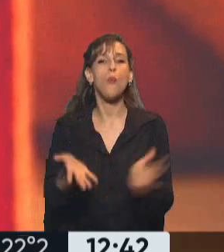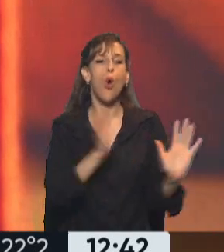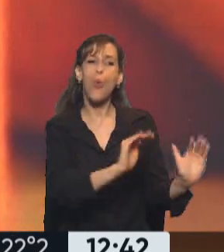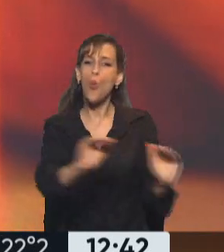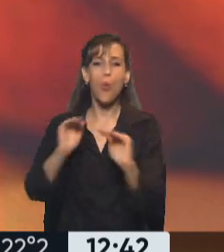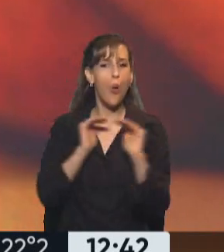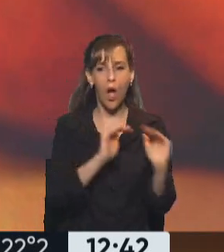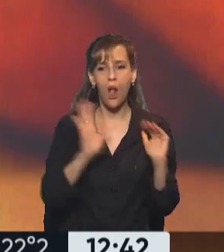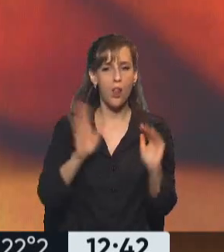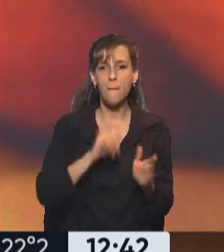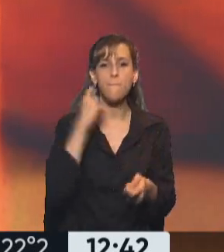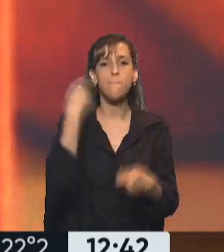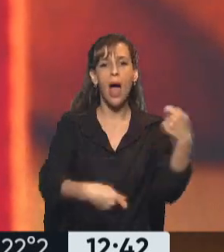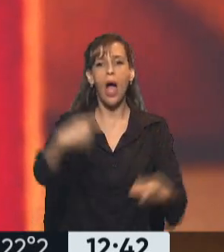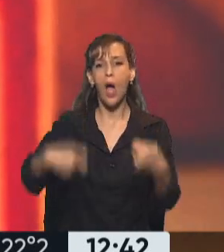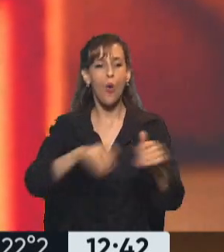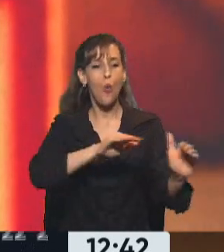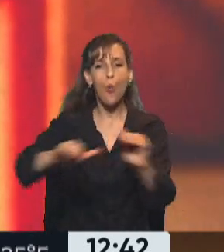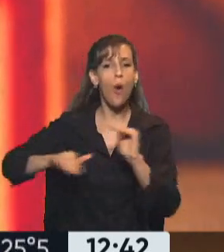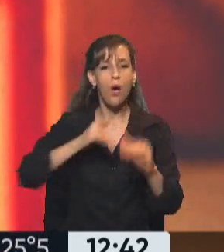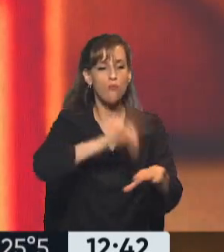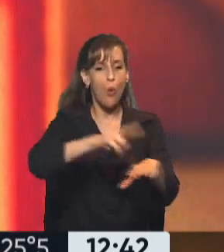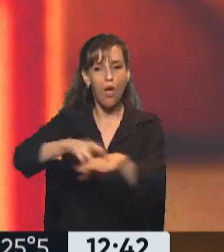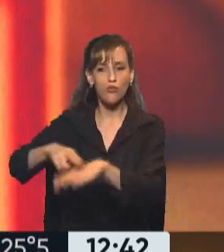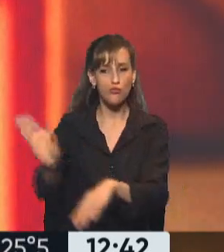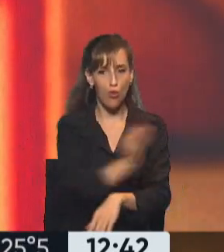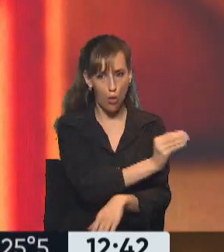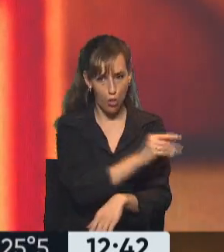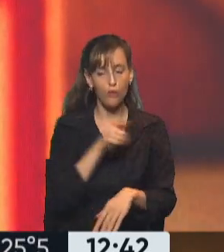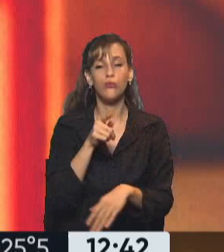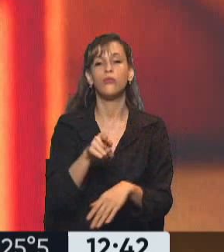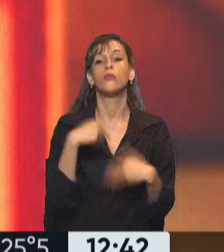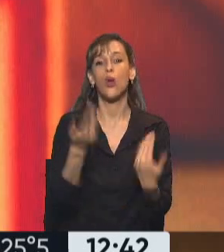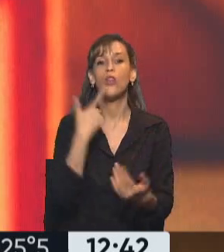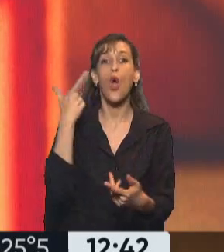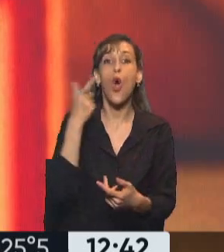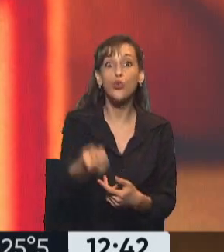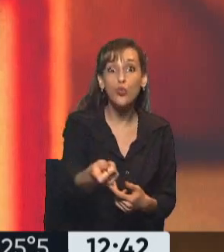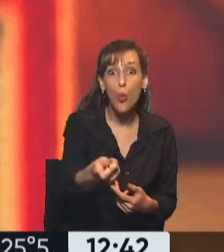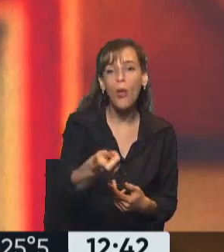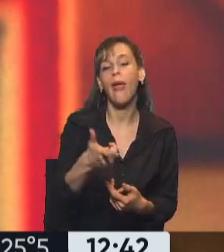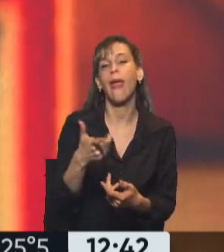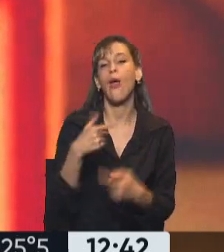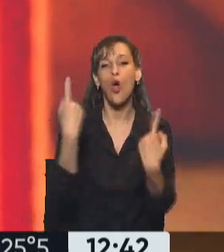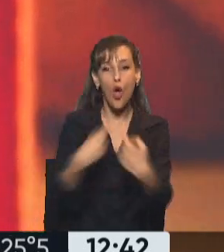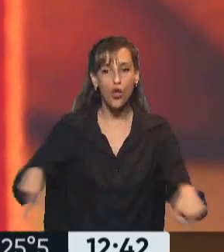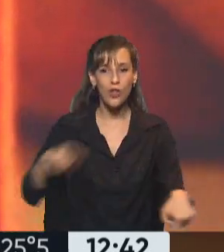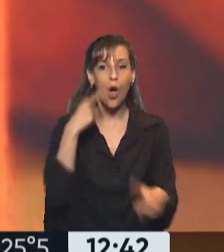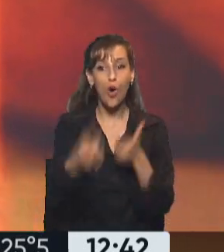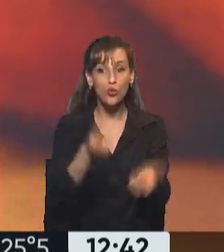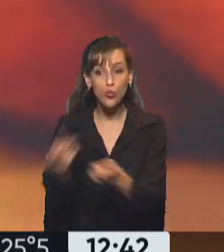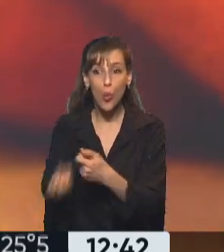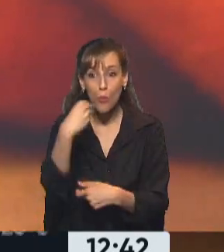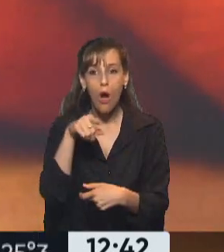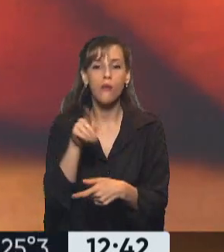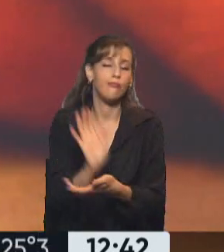al que más tiene y al que menos tiene. Por ende, cuando todos van a consumir, pagan impuesto al consumo y financian fundamentalmente las arcas del